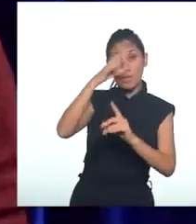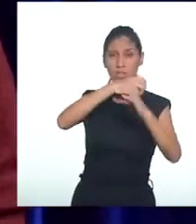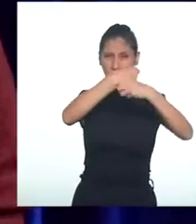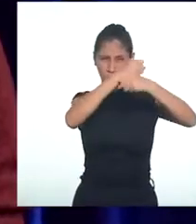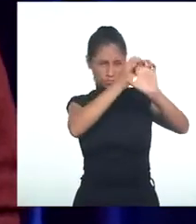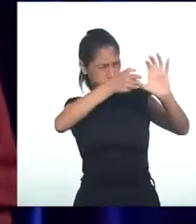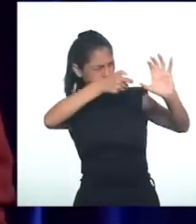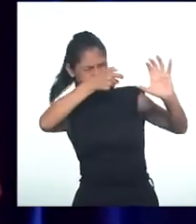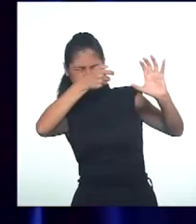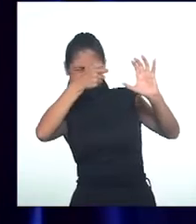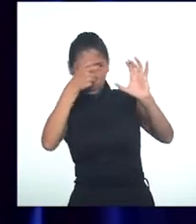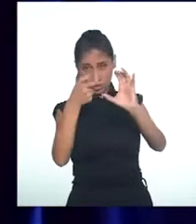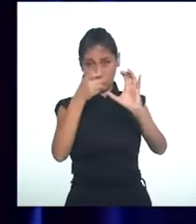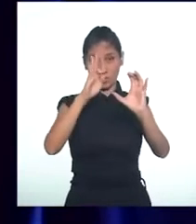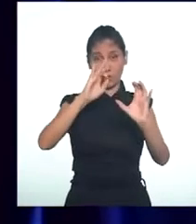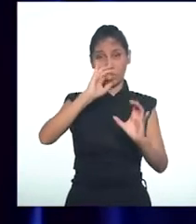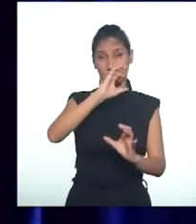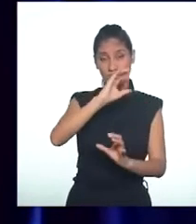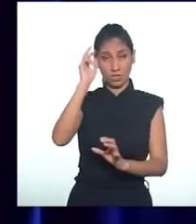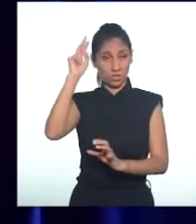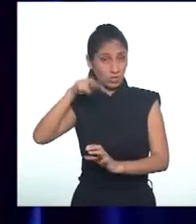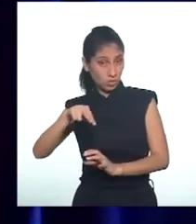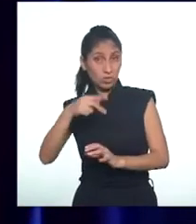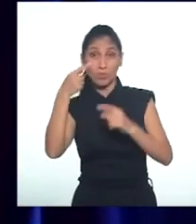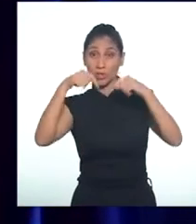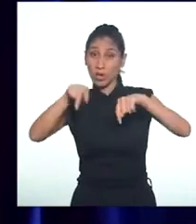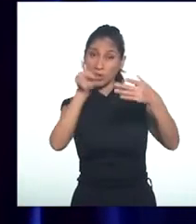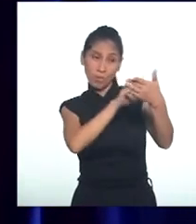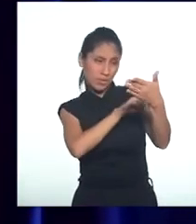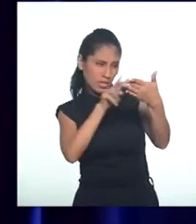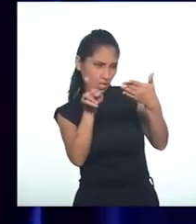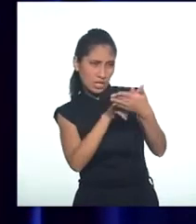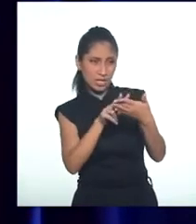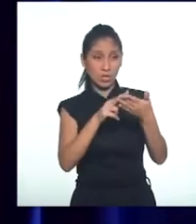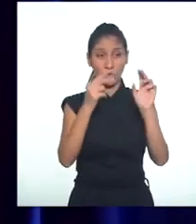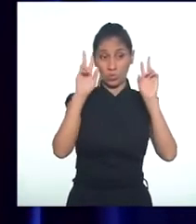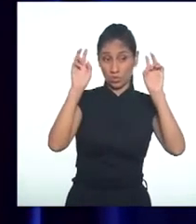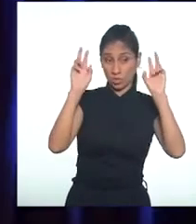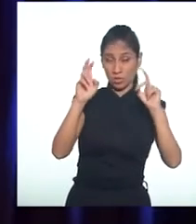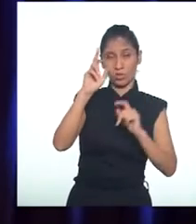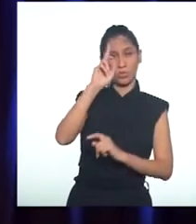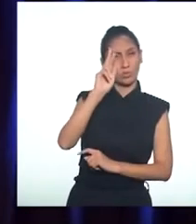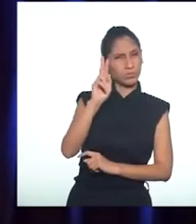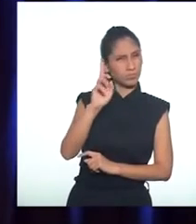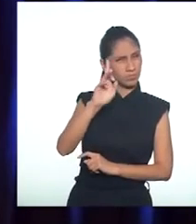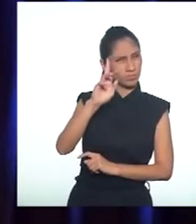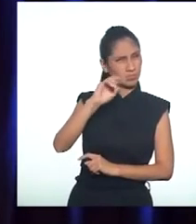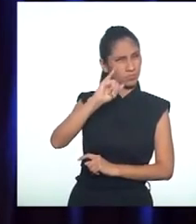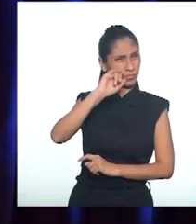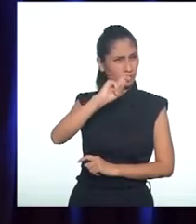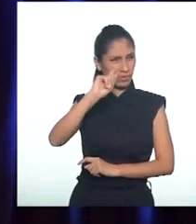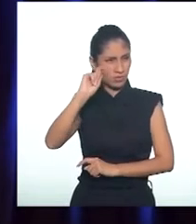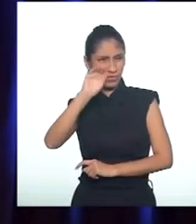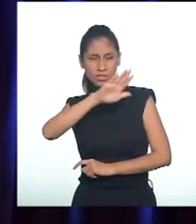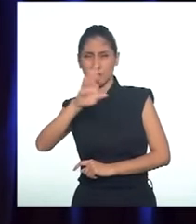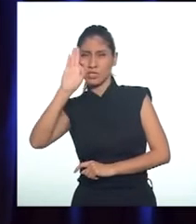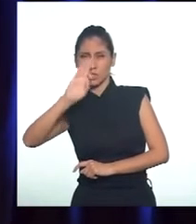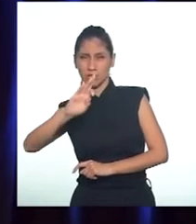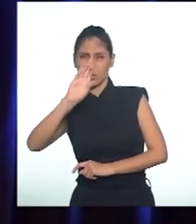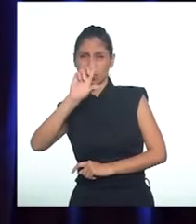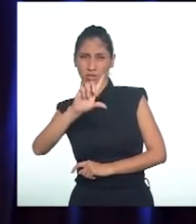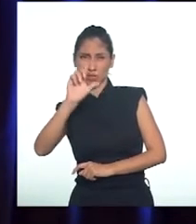oportunidad leeremos un fragmento de su cuento titulado Frit Flac. Frit Flac, segundo